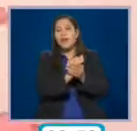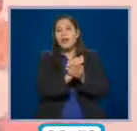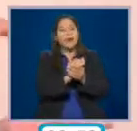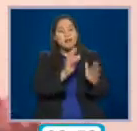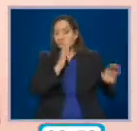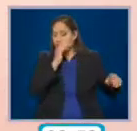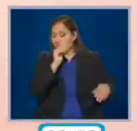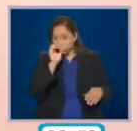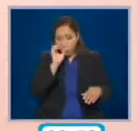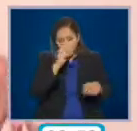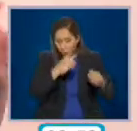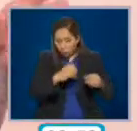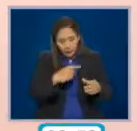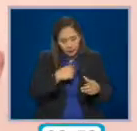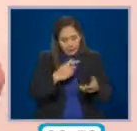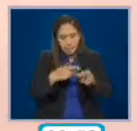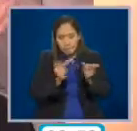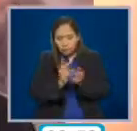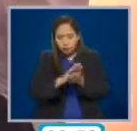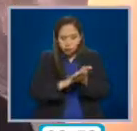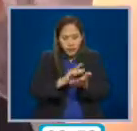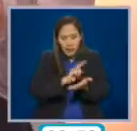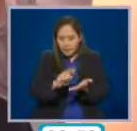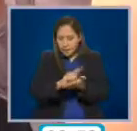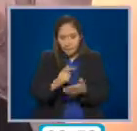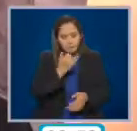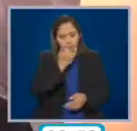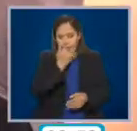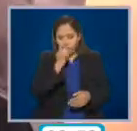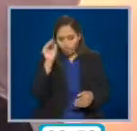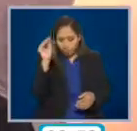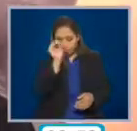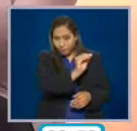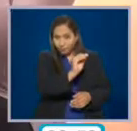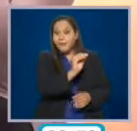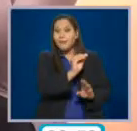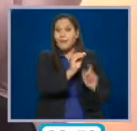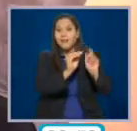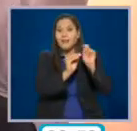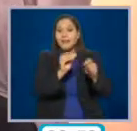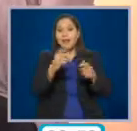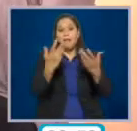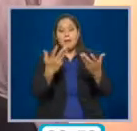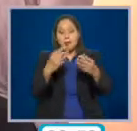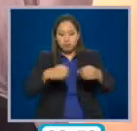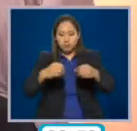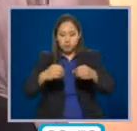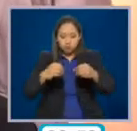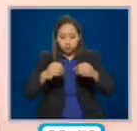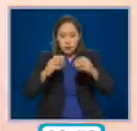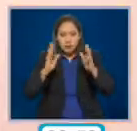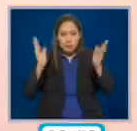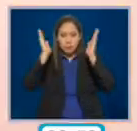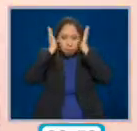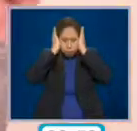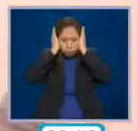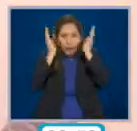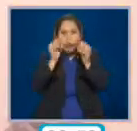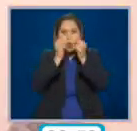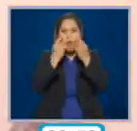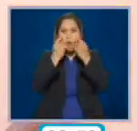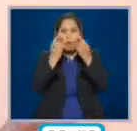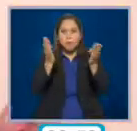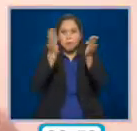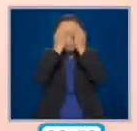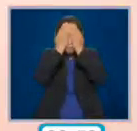estoy ocupada, estoy lavando los trastes, estoy haciendo qué hacer, porque relacionamos que tener las manos ocupadas es como si tuviera los oídos ocupados y la